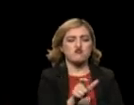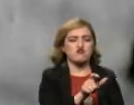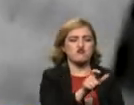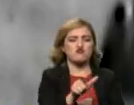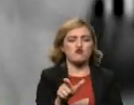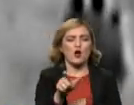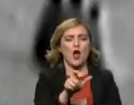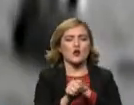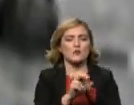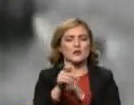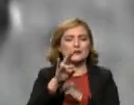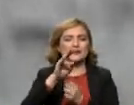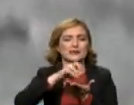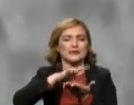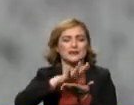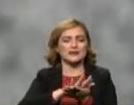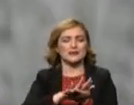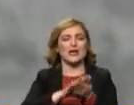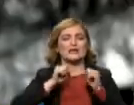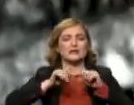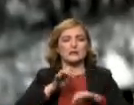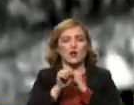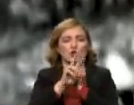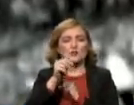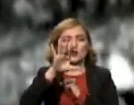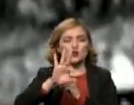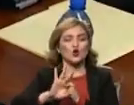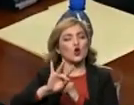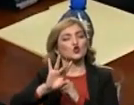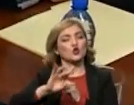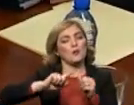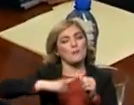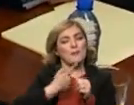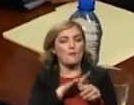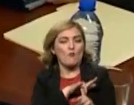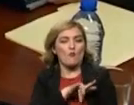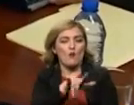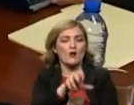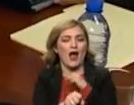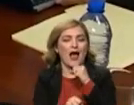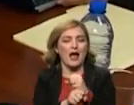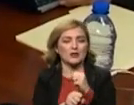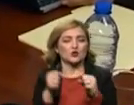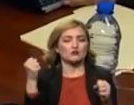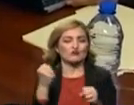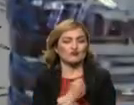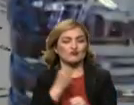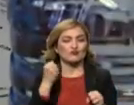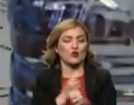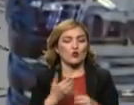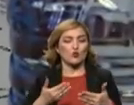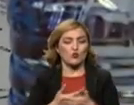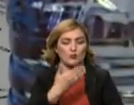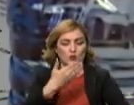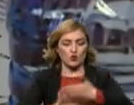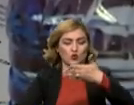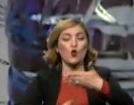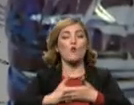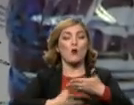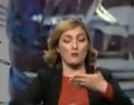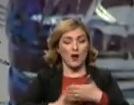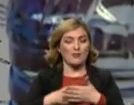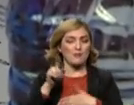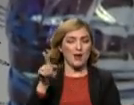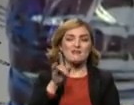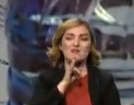fue en septiembre de 2018 cuando se realizó el primer vuelo. Ya en este año se encuentran trabajando en un nuevo documento con ese